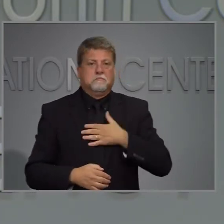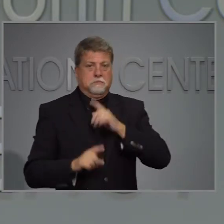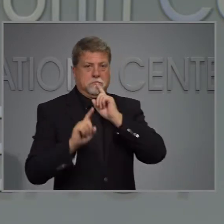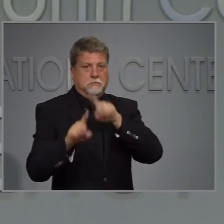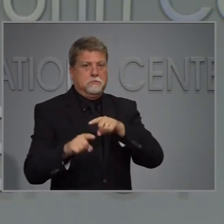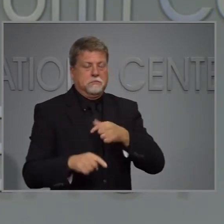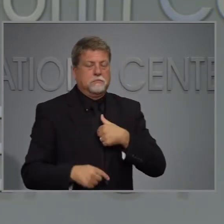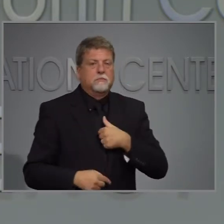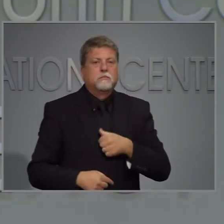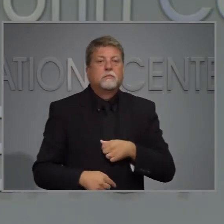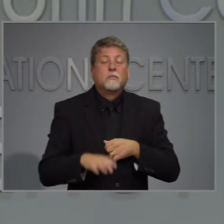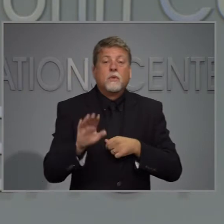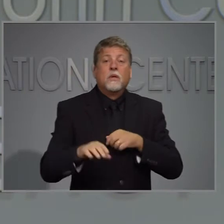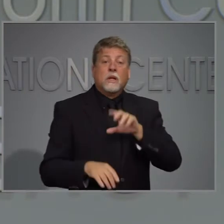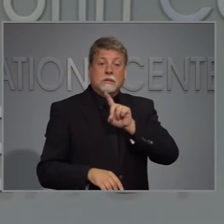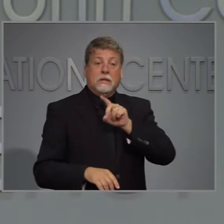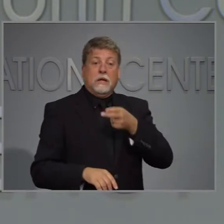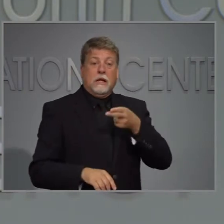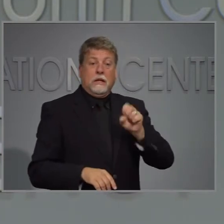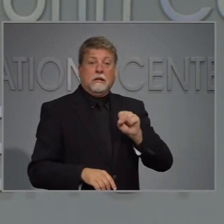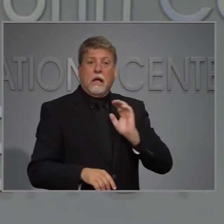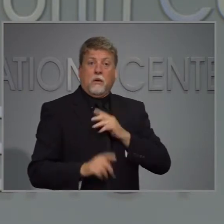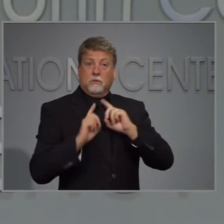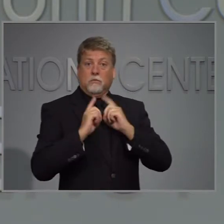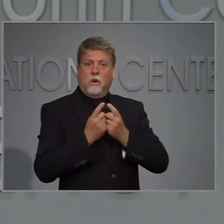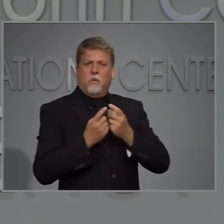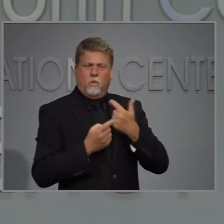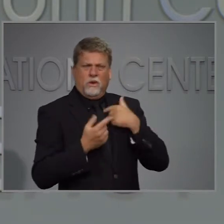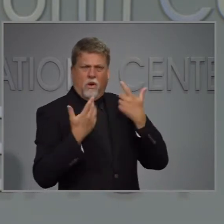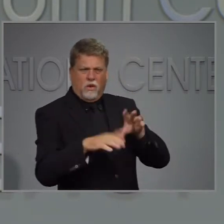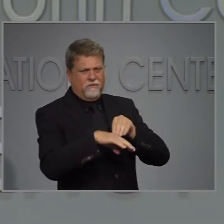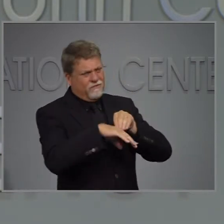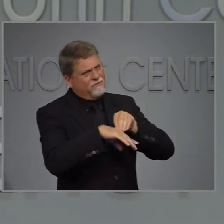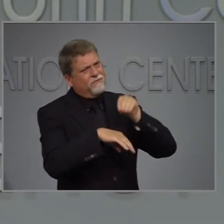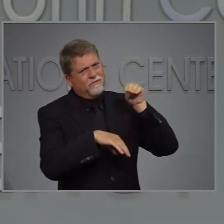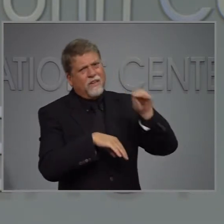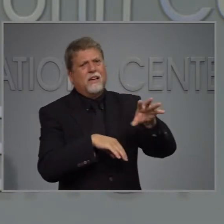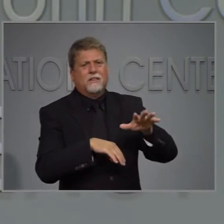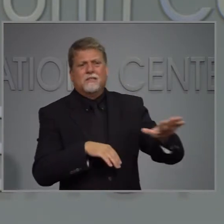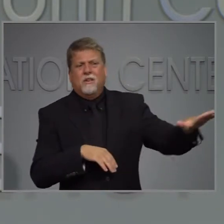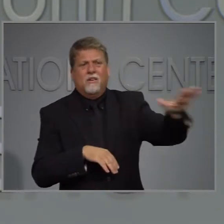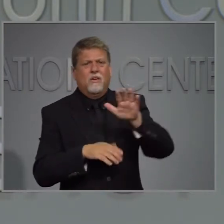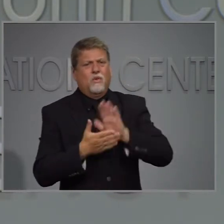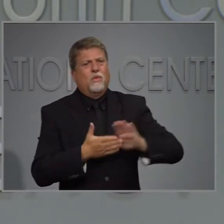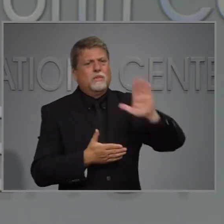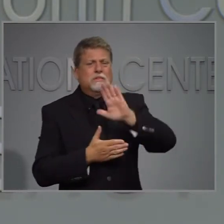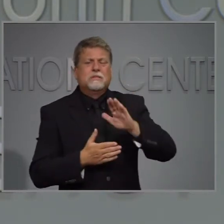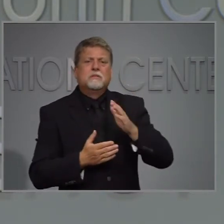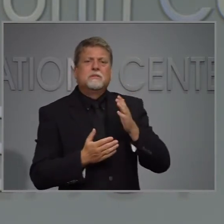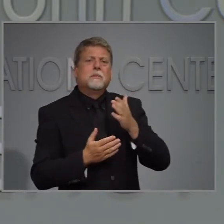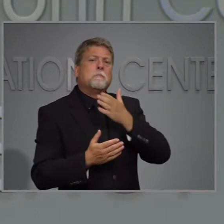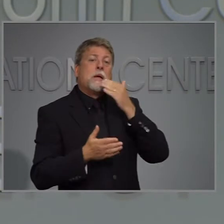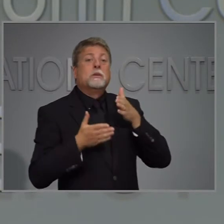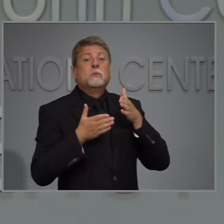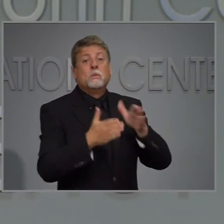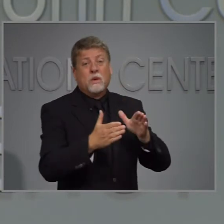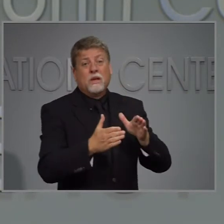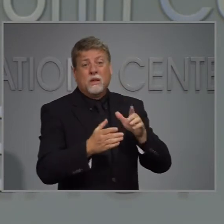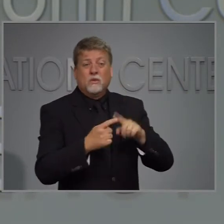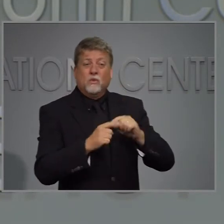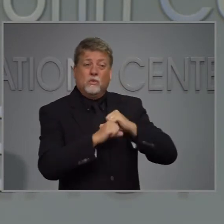Salud y Servicios Humanos tiene pasos para que sigan las universidades, para que el profesorado y